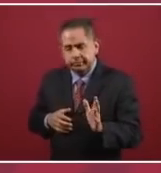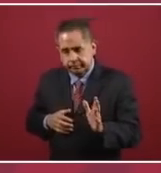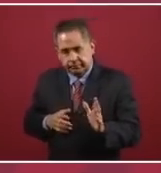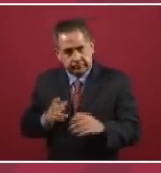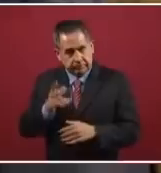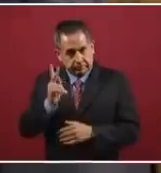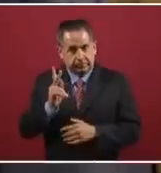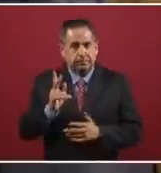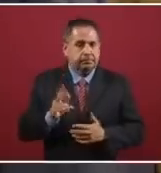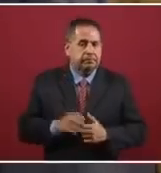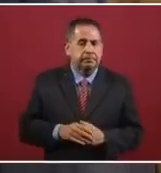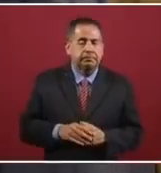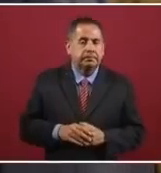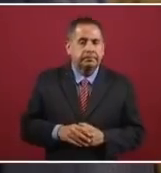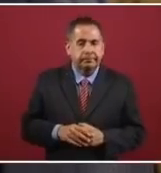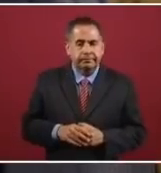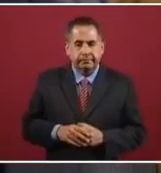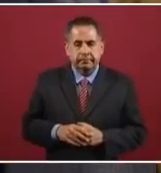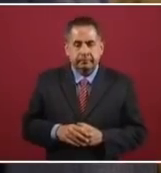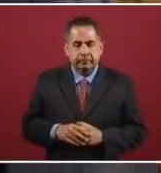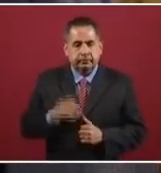embargo,